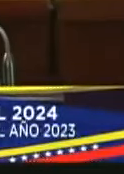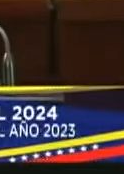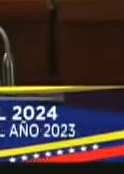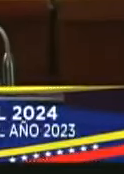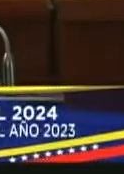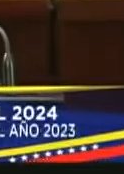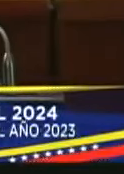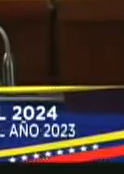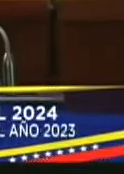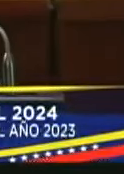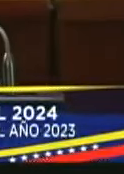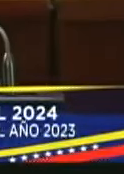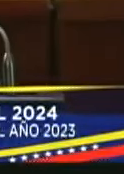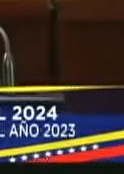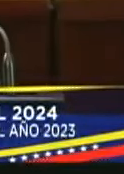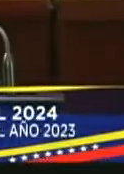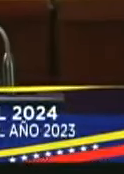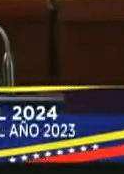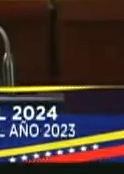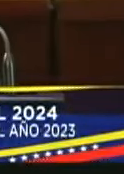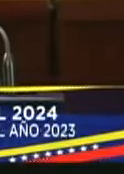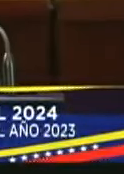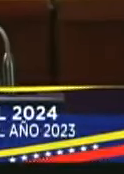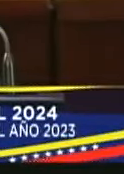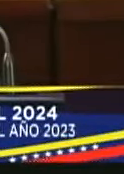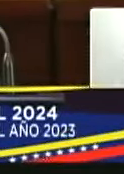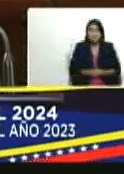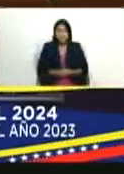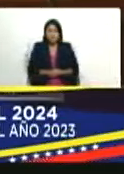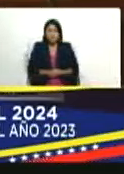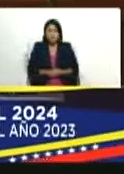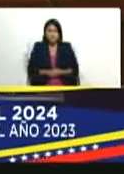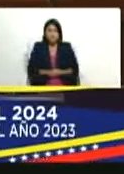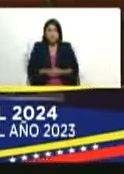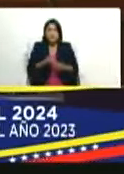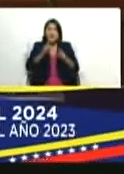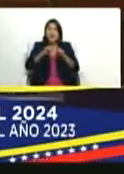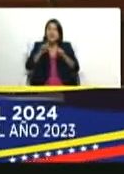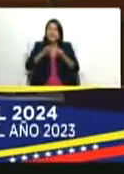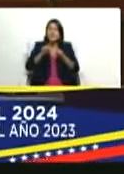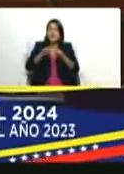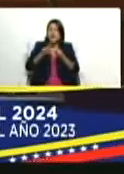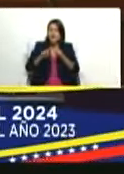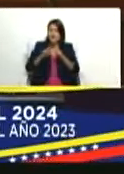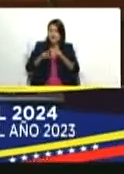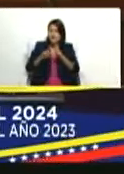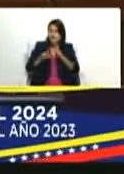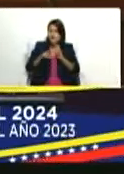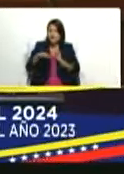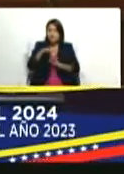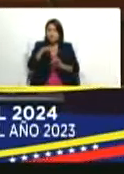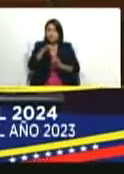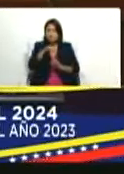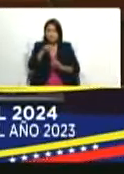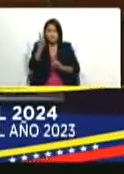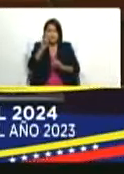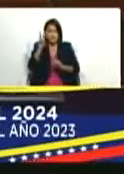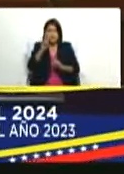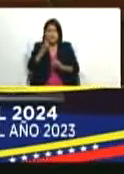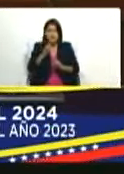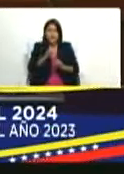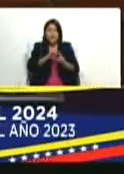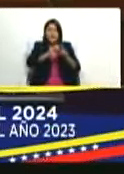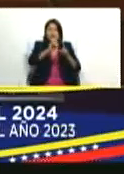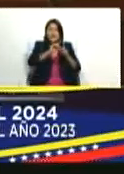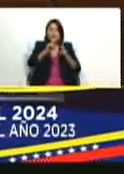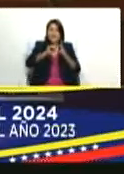763 juezas y jueces, provisorios y suplentes, para desempeñarse en las diferentes circunscripciones judiciales del país en las